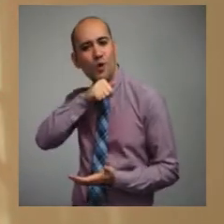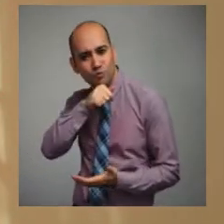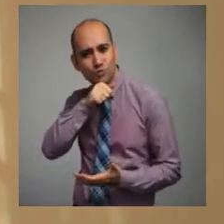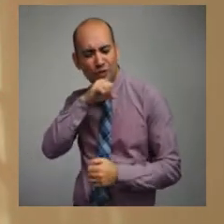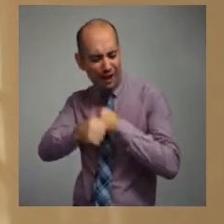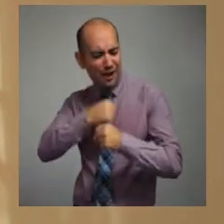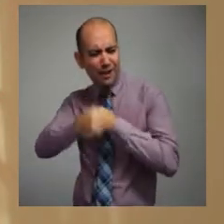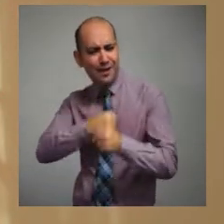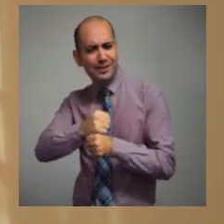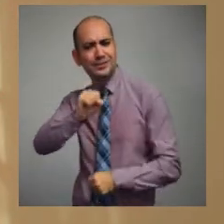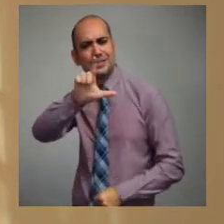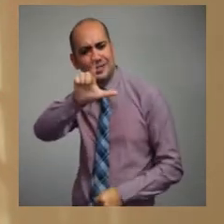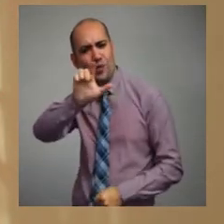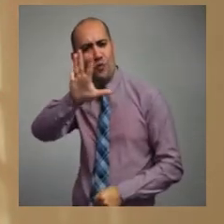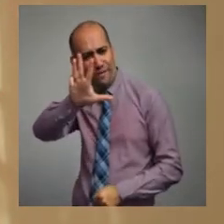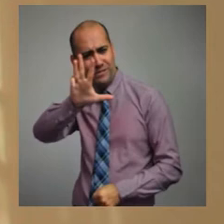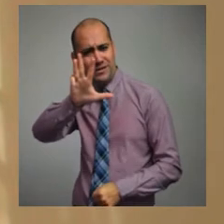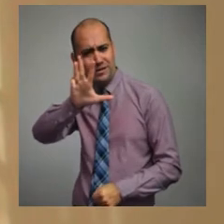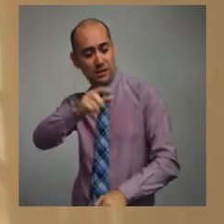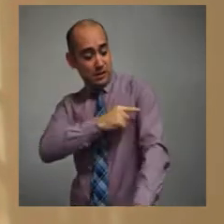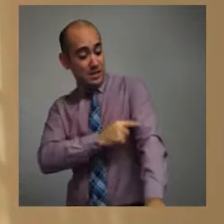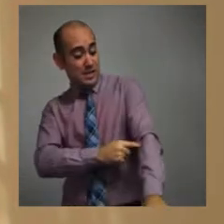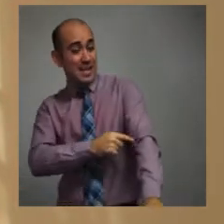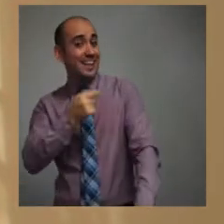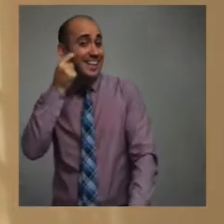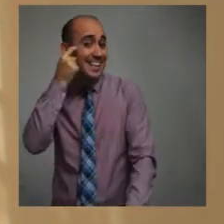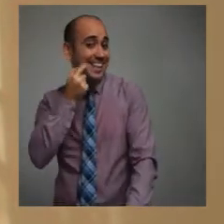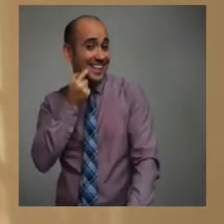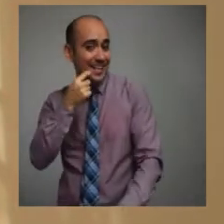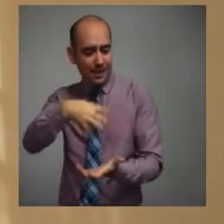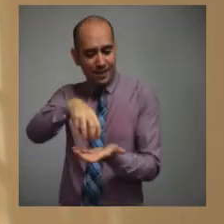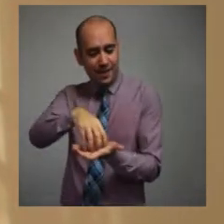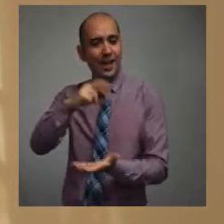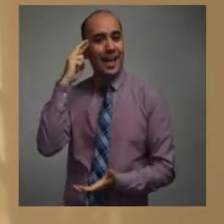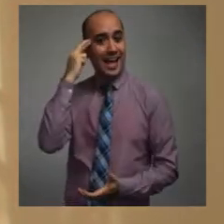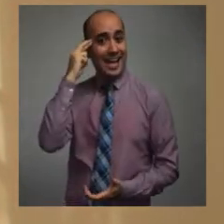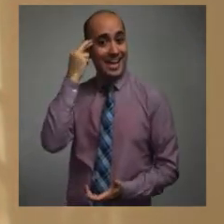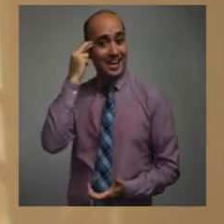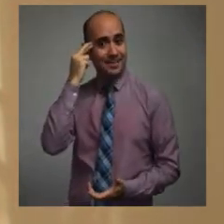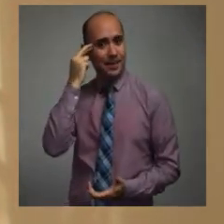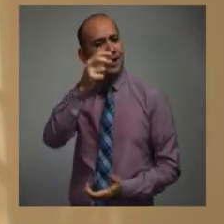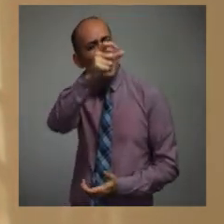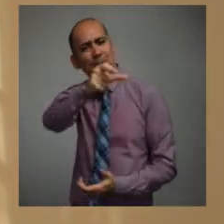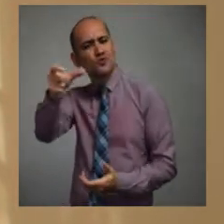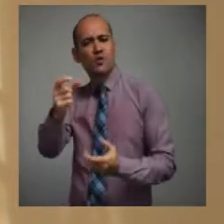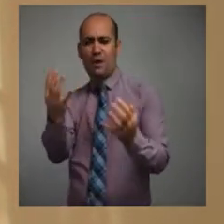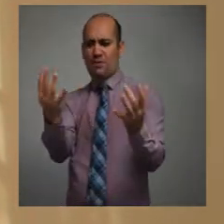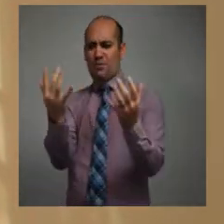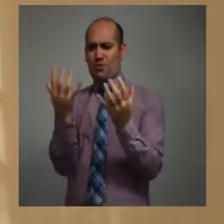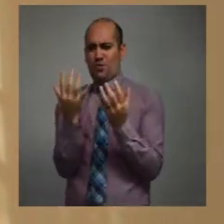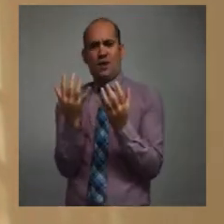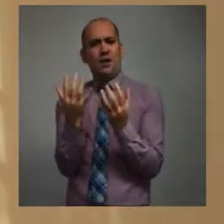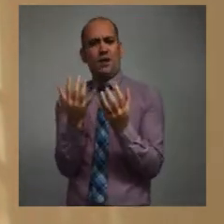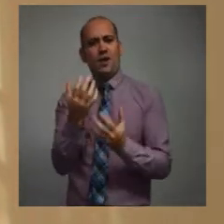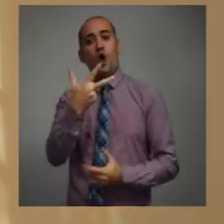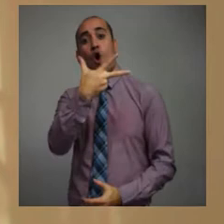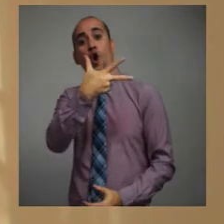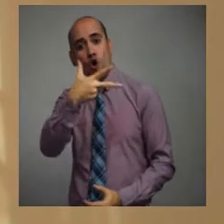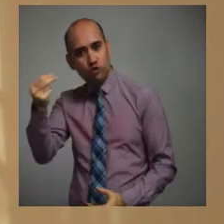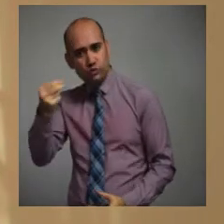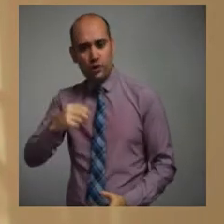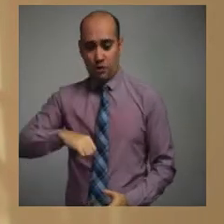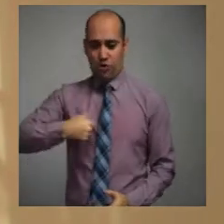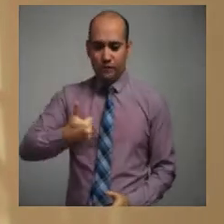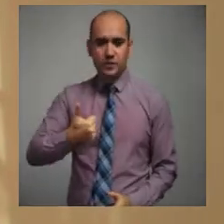años de trayectoria en la región y en la comuna de Rancagua. Su matrícula es de alrededor de 800 estudiantes jóvenes